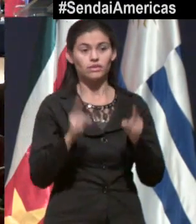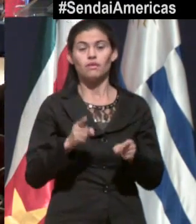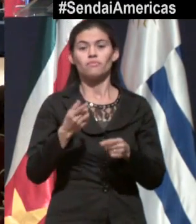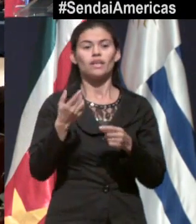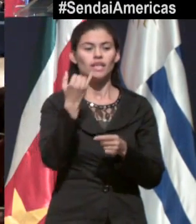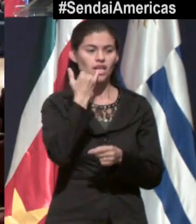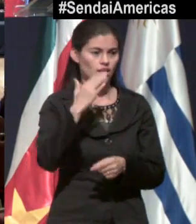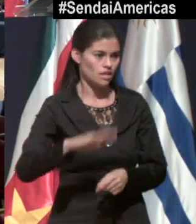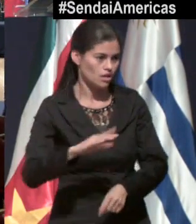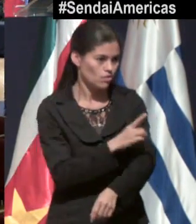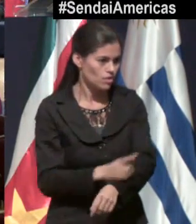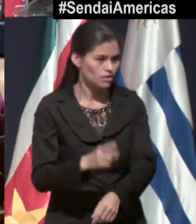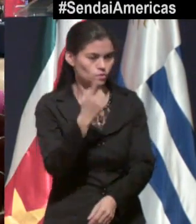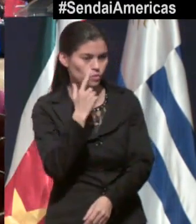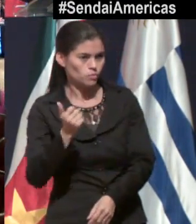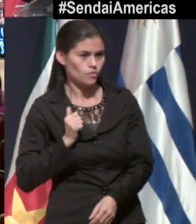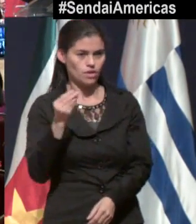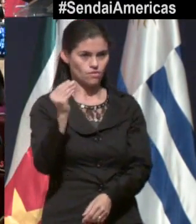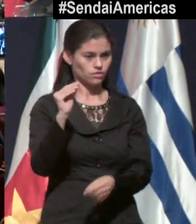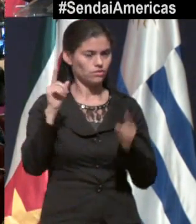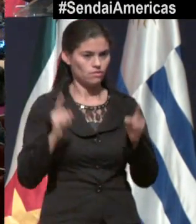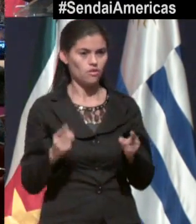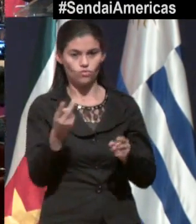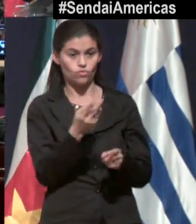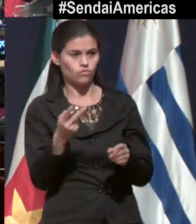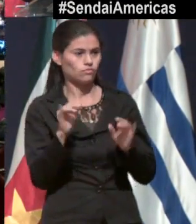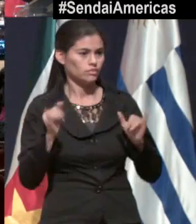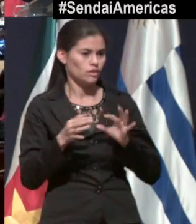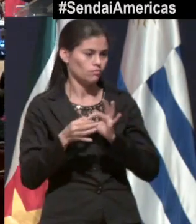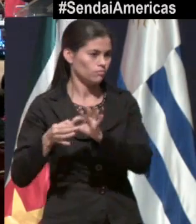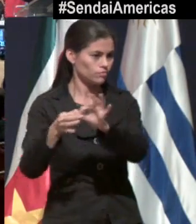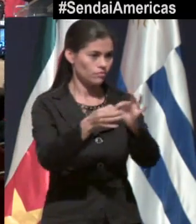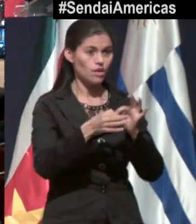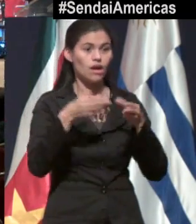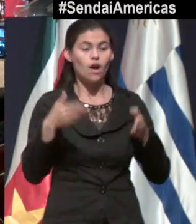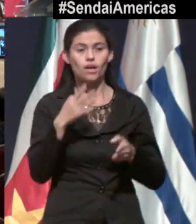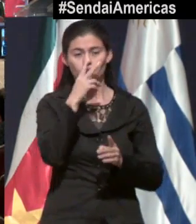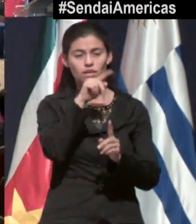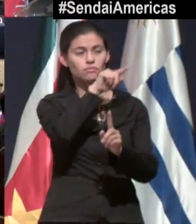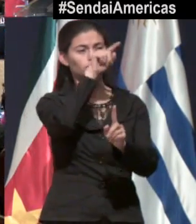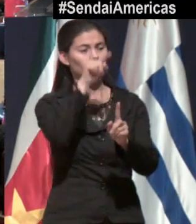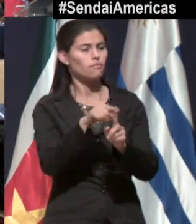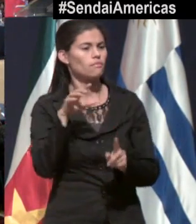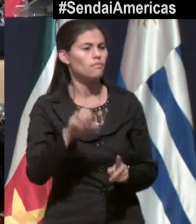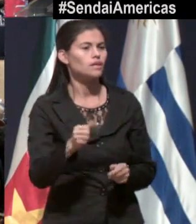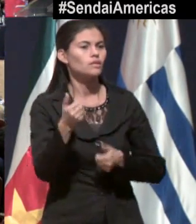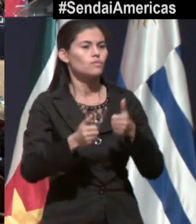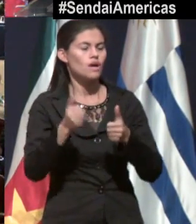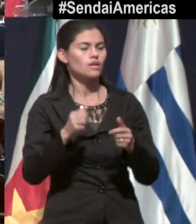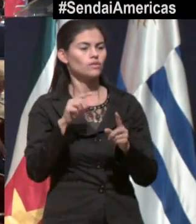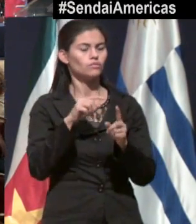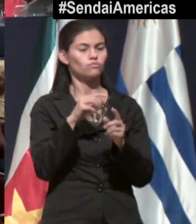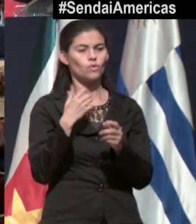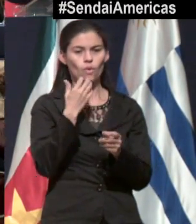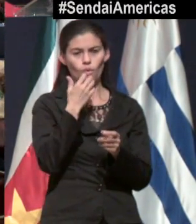Interamericano del Niño, la Niña y Adolescentes. Y ahora nos proponemos capitalizar aún más en la oportunidad única que la